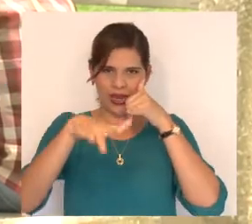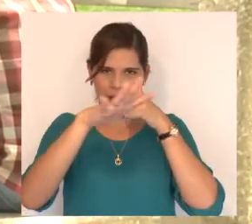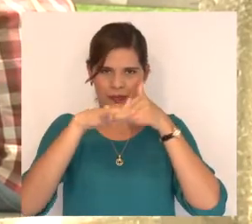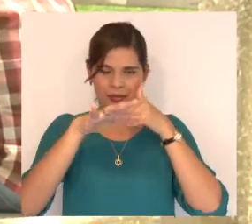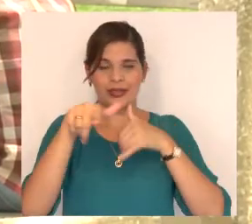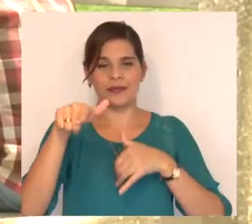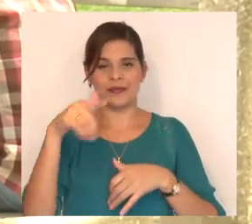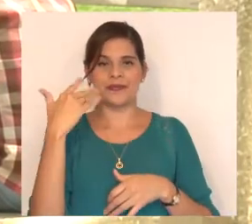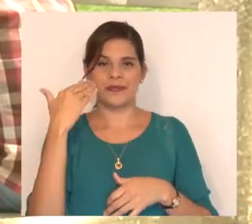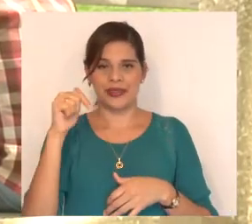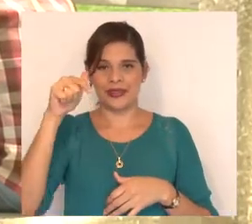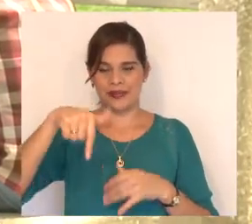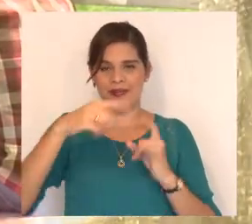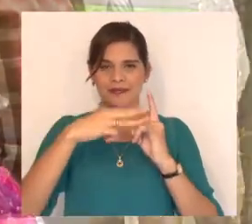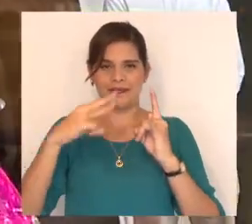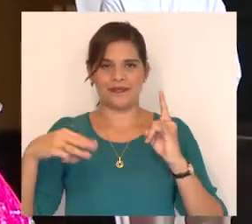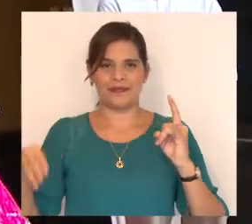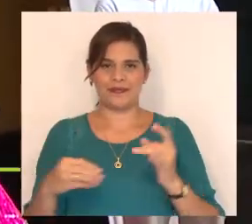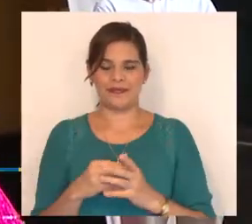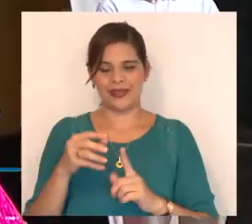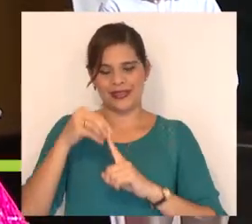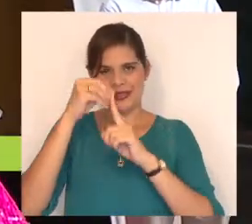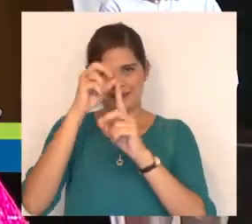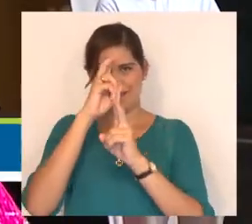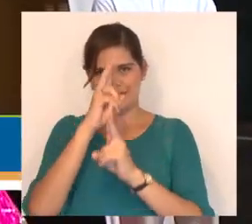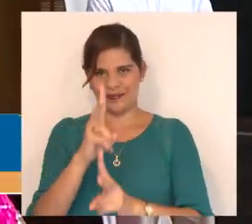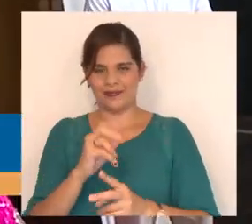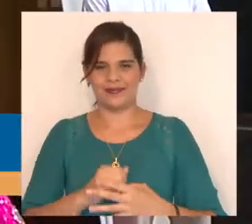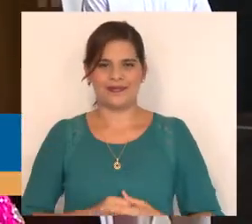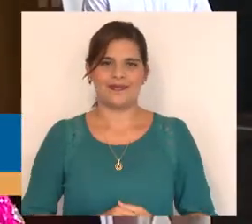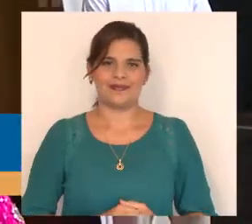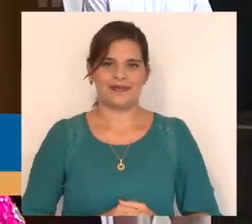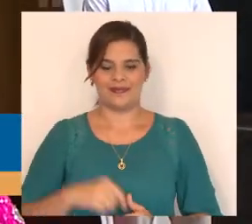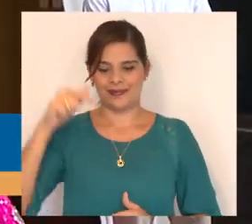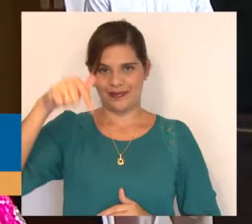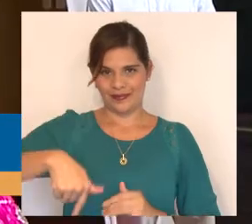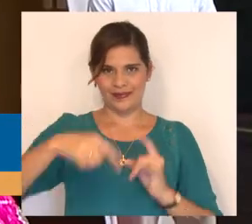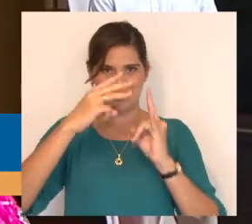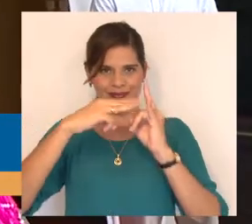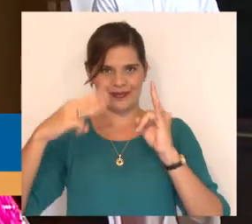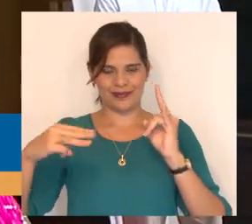representante de nuestra cultura y tradiciones. Para nosotros como institución es un gran orgullo